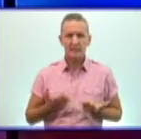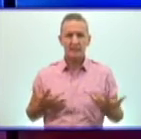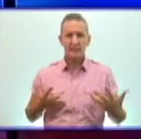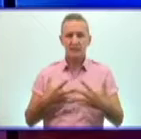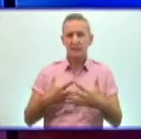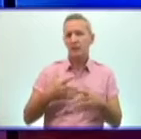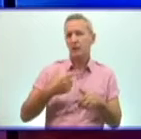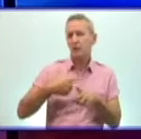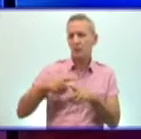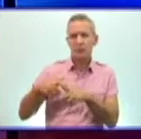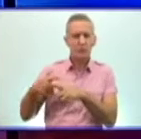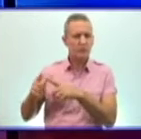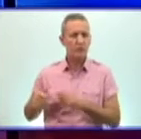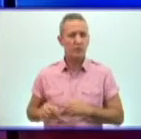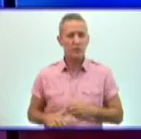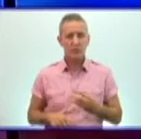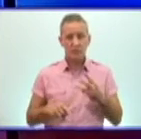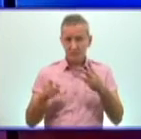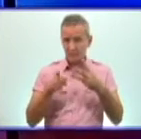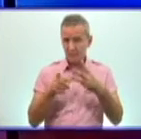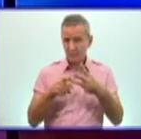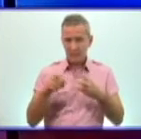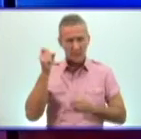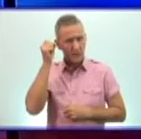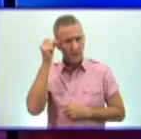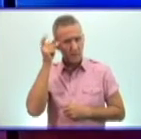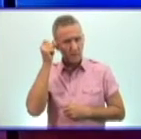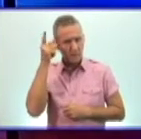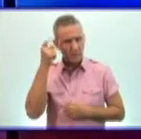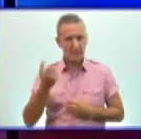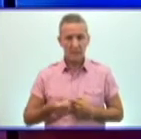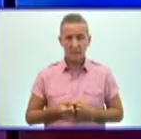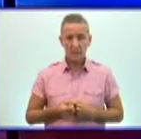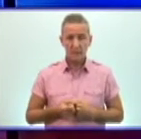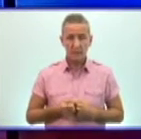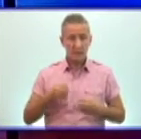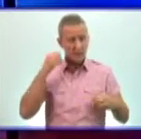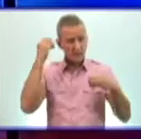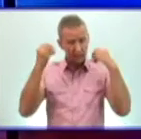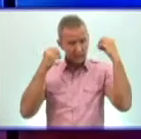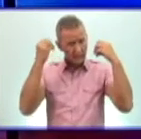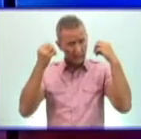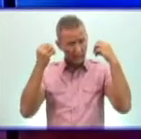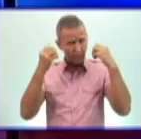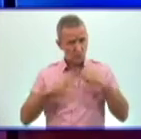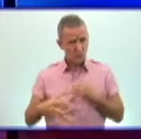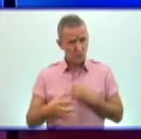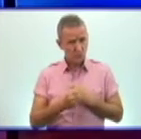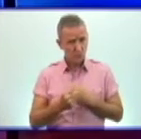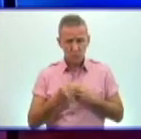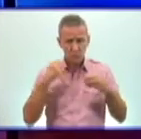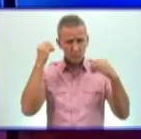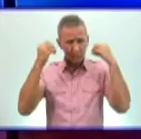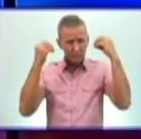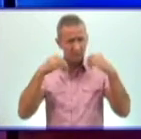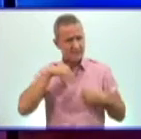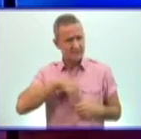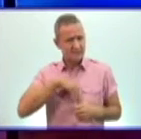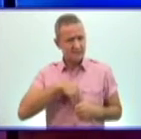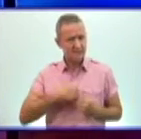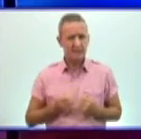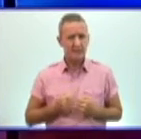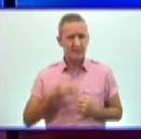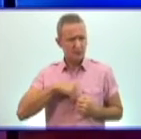y, en tercer lugar, la experiencia. Es decir, razonar, todo lo que se razona se siente,